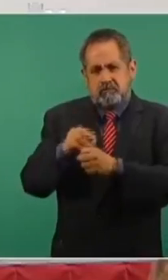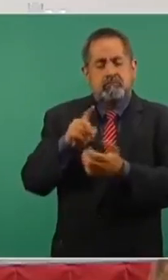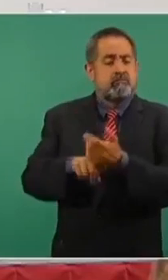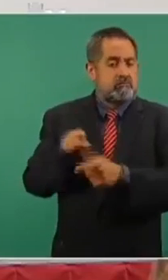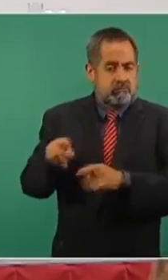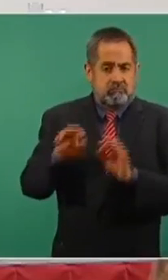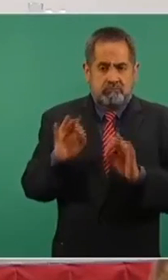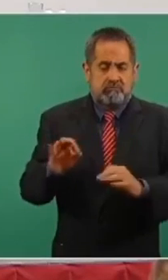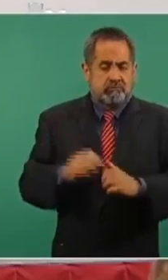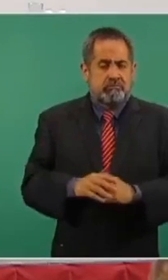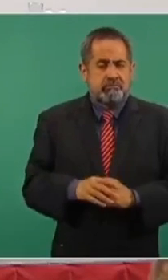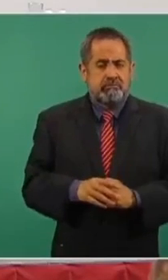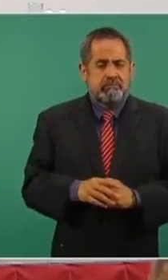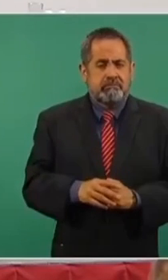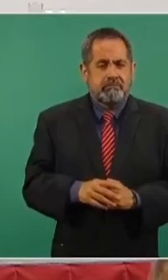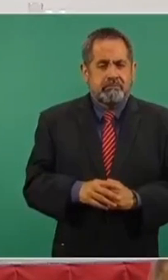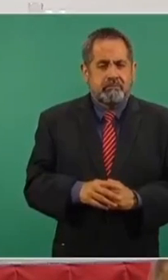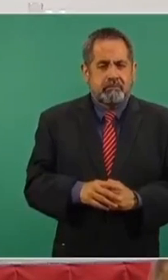esta